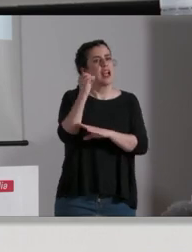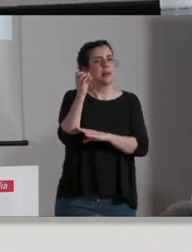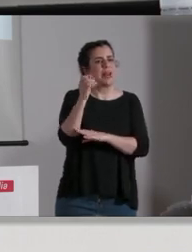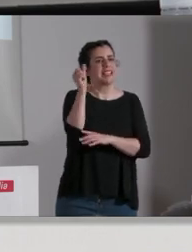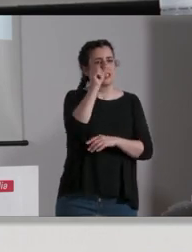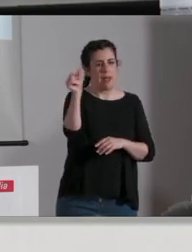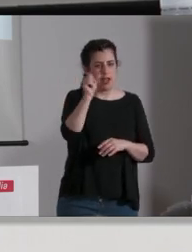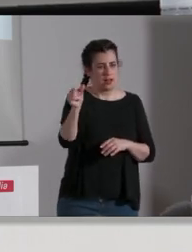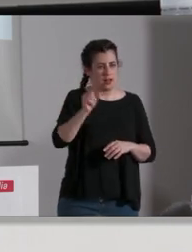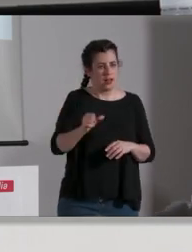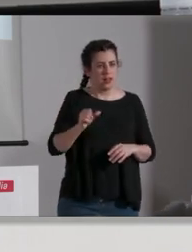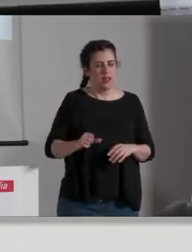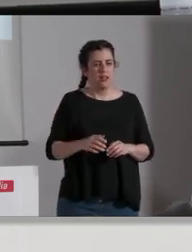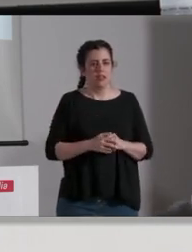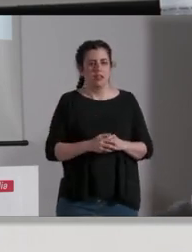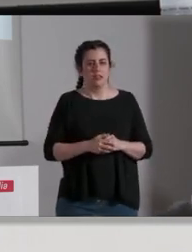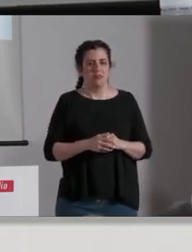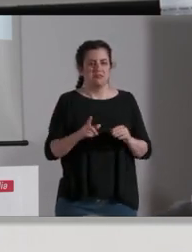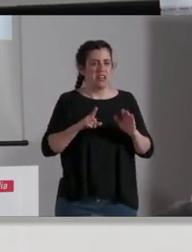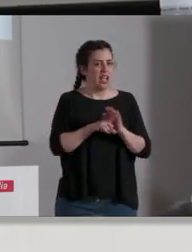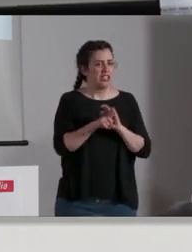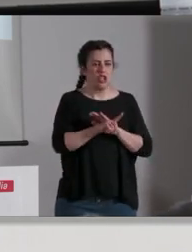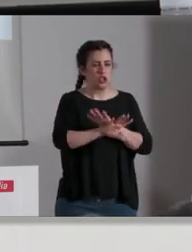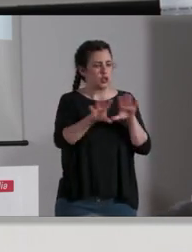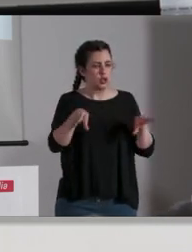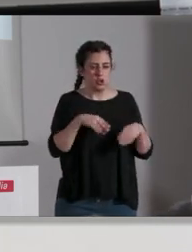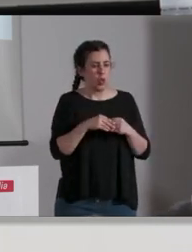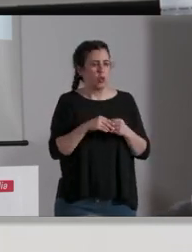semanales, gestionamos todo entre la gente